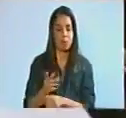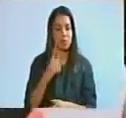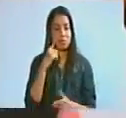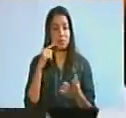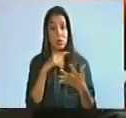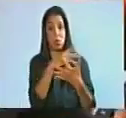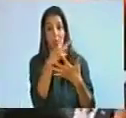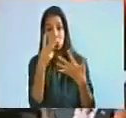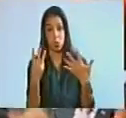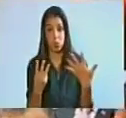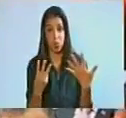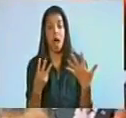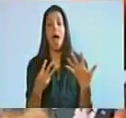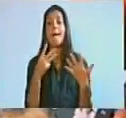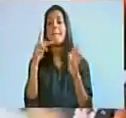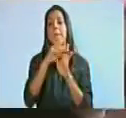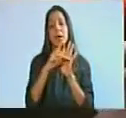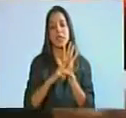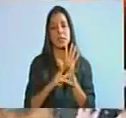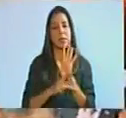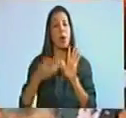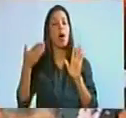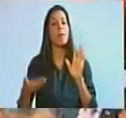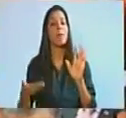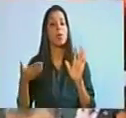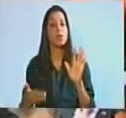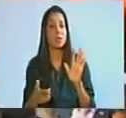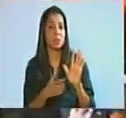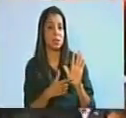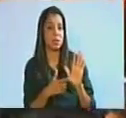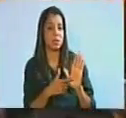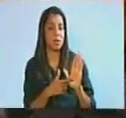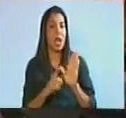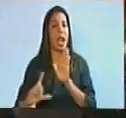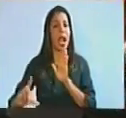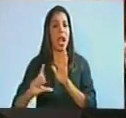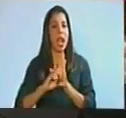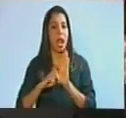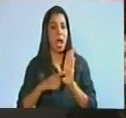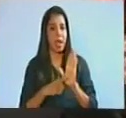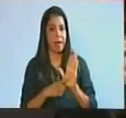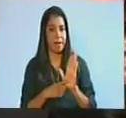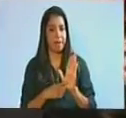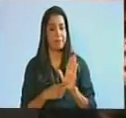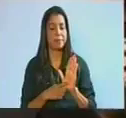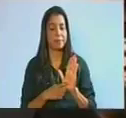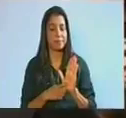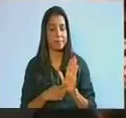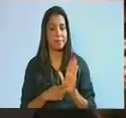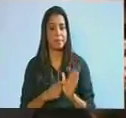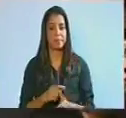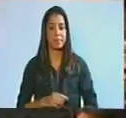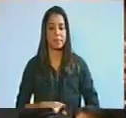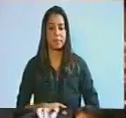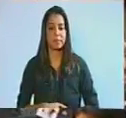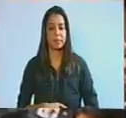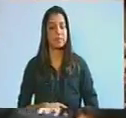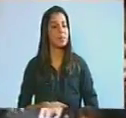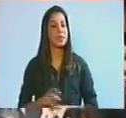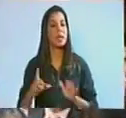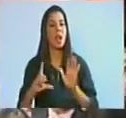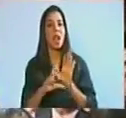fundamentales que están contenidos en el desarrollo de esta ley. La